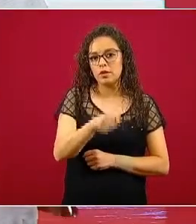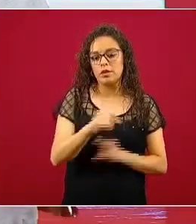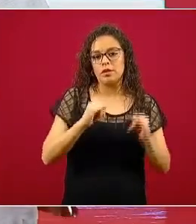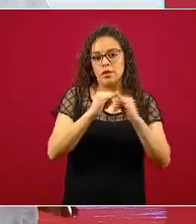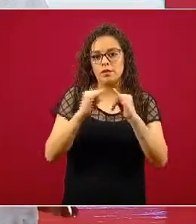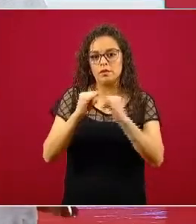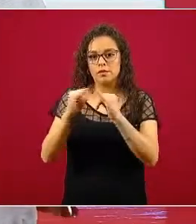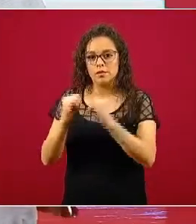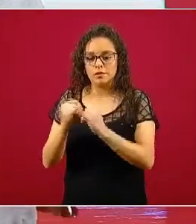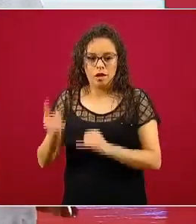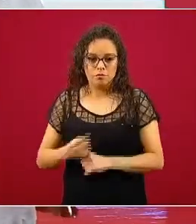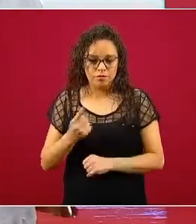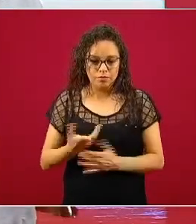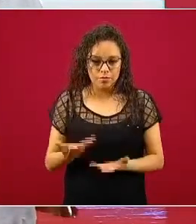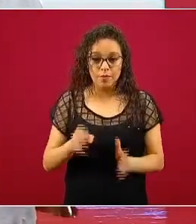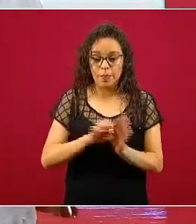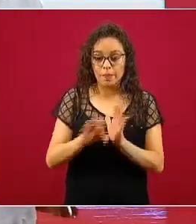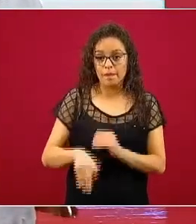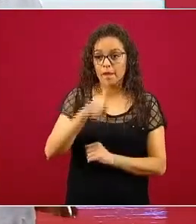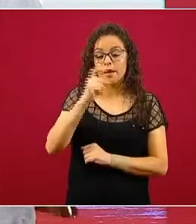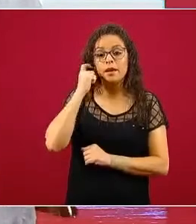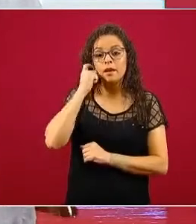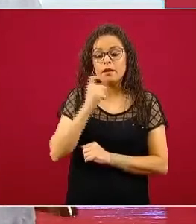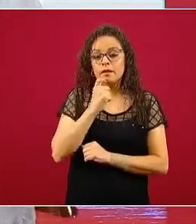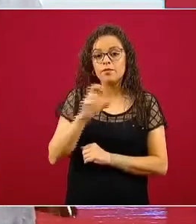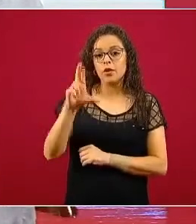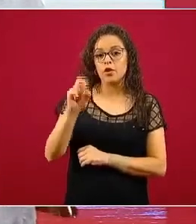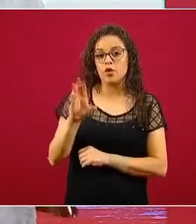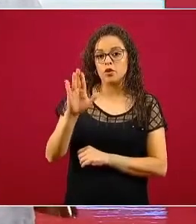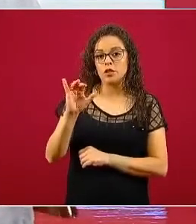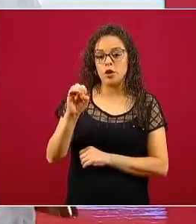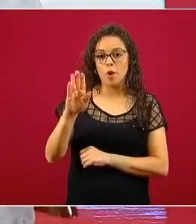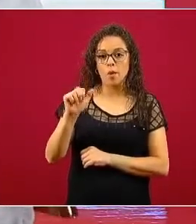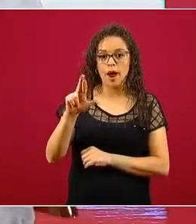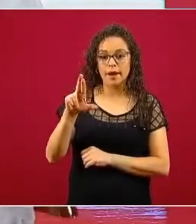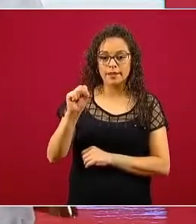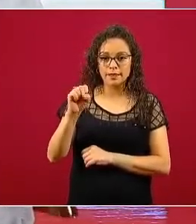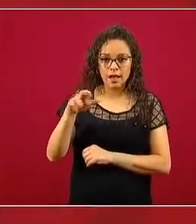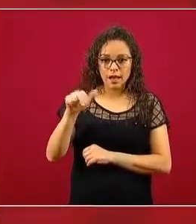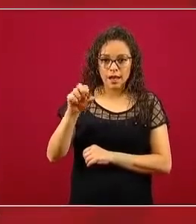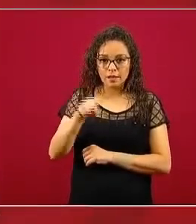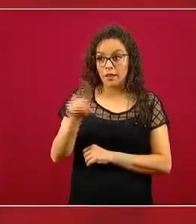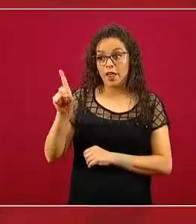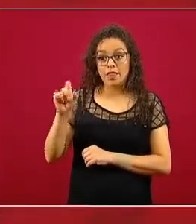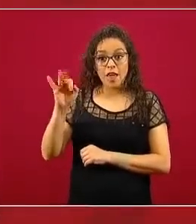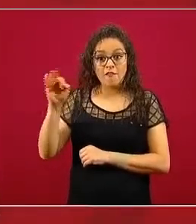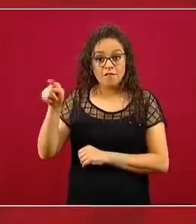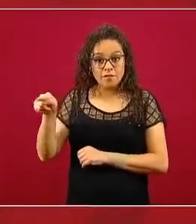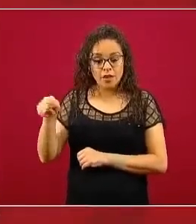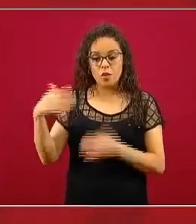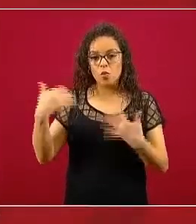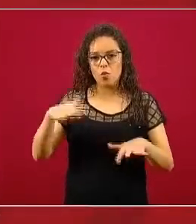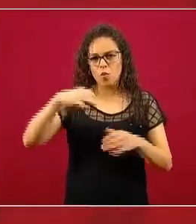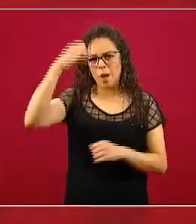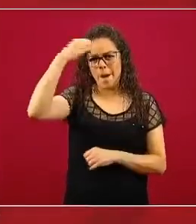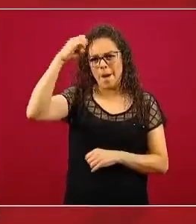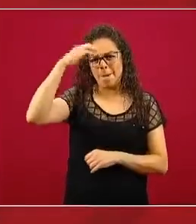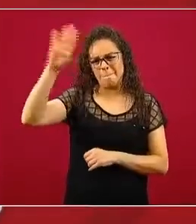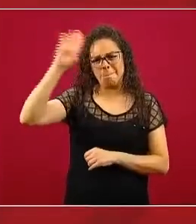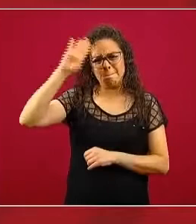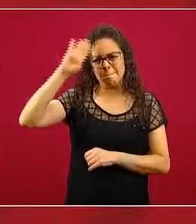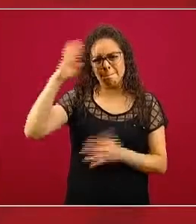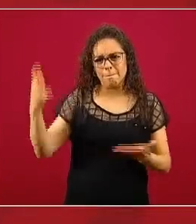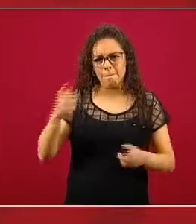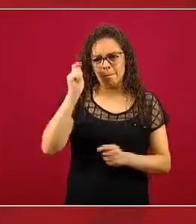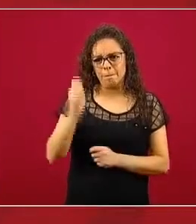instituciones. En el caso de Guerrero está nuestra compañera Rocío Bárcenas del DIF, quien tiene una amplia experiencia en gestión